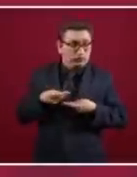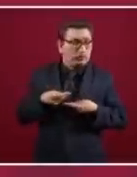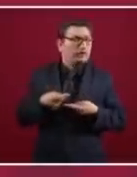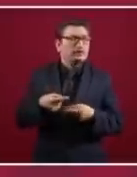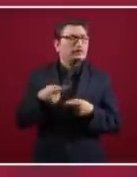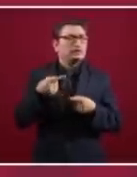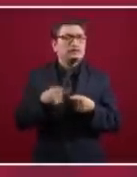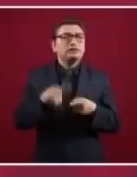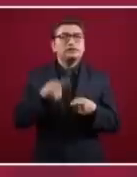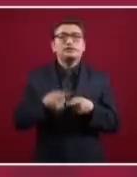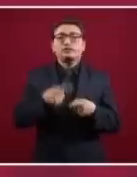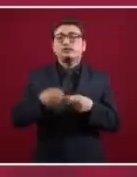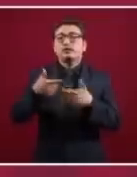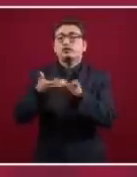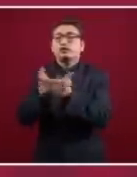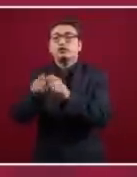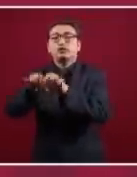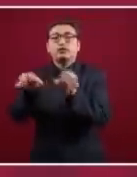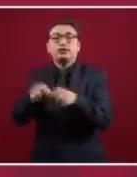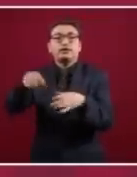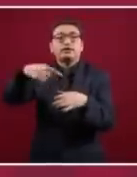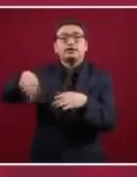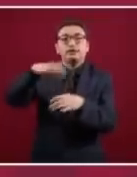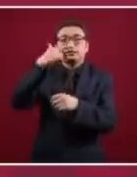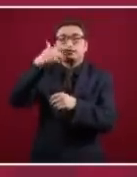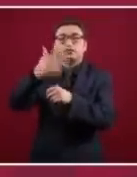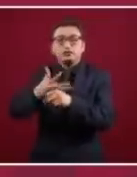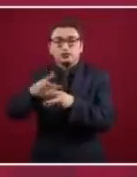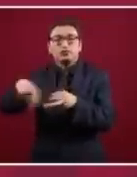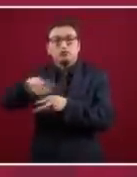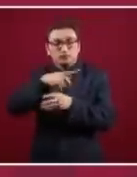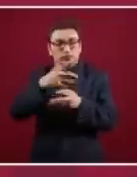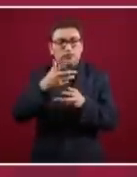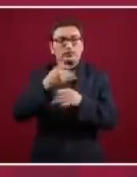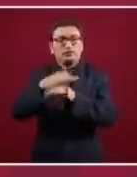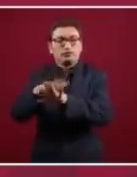propios responsables del operativo